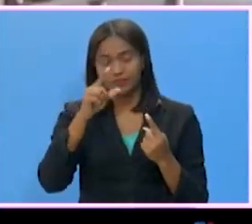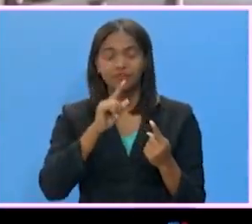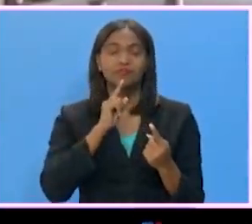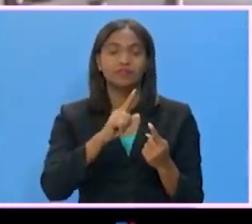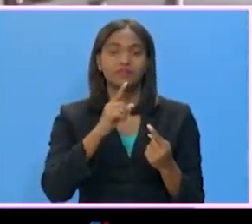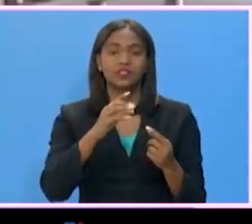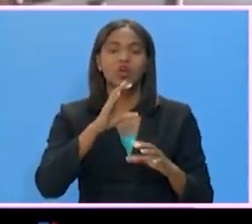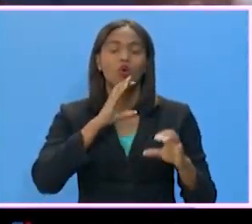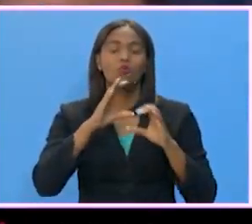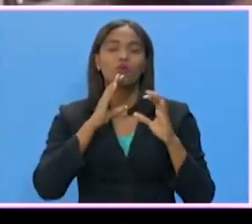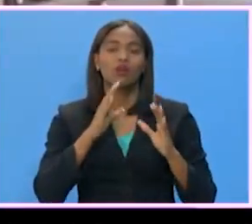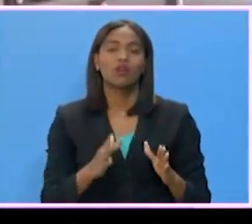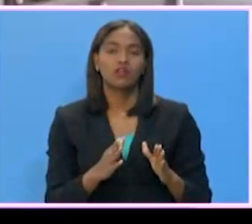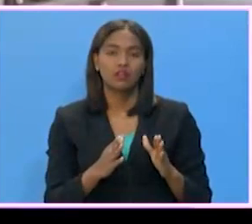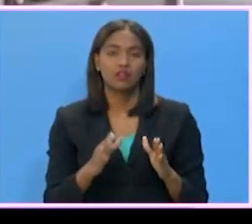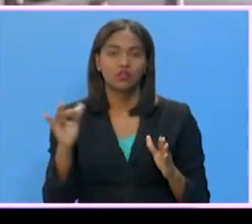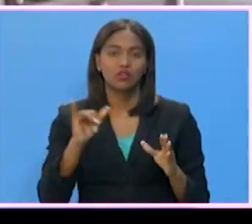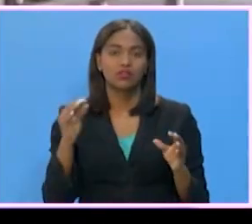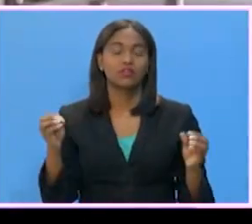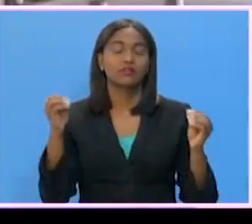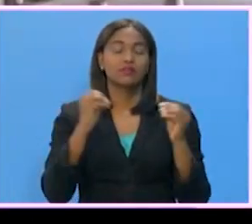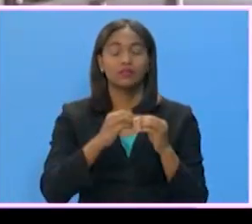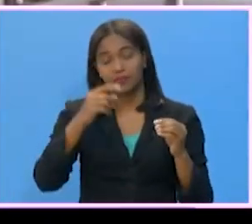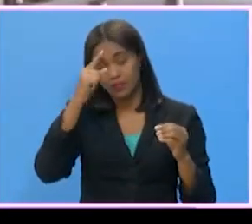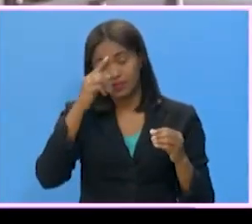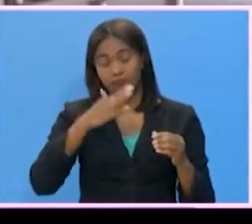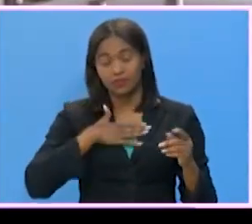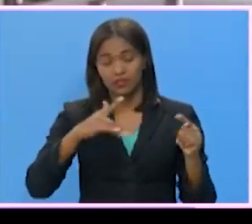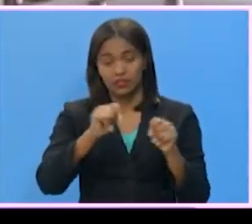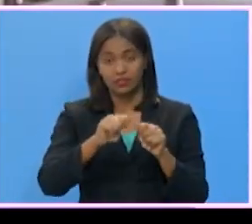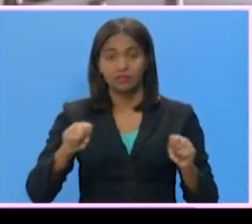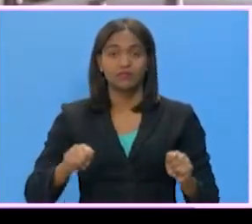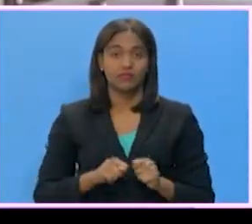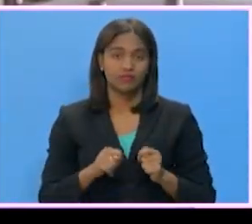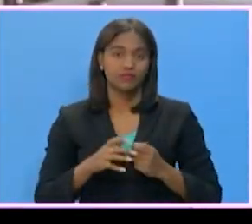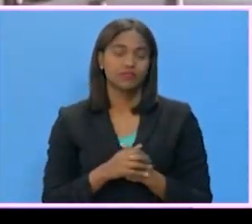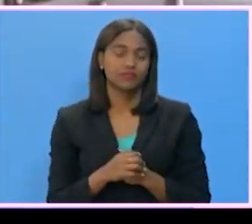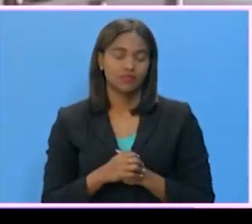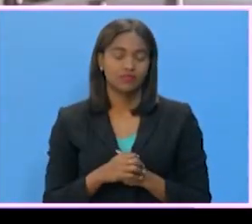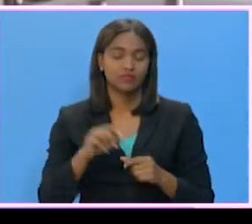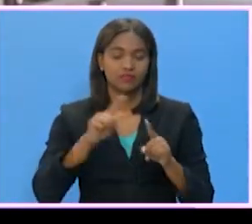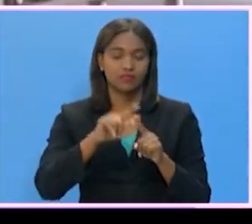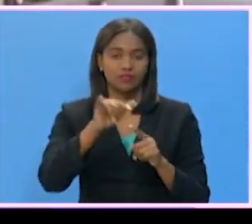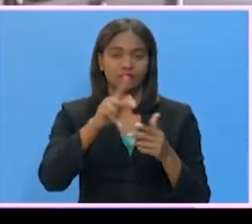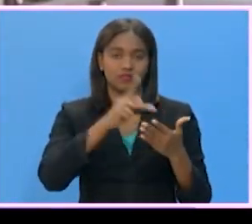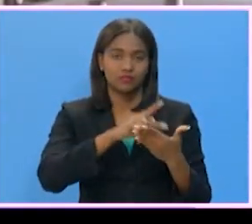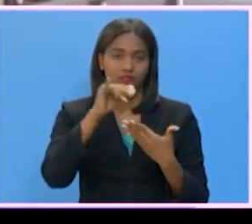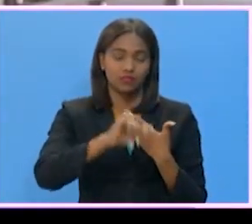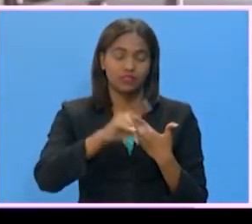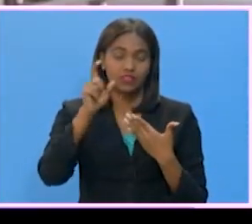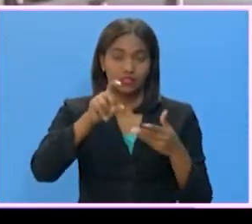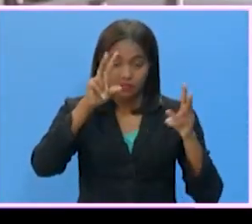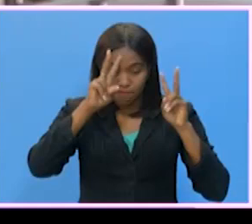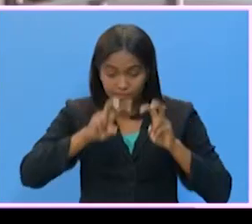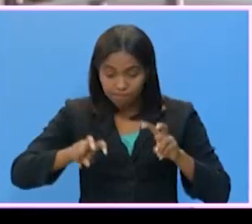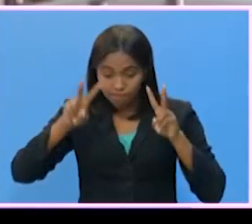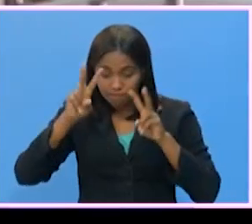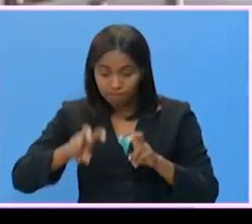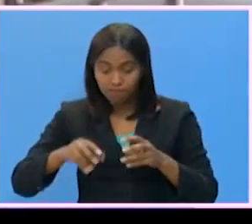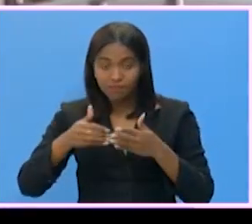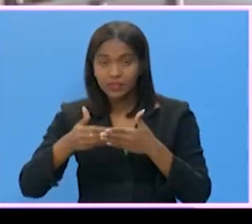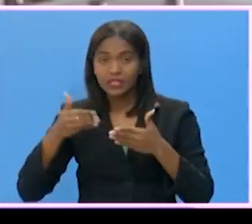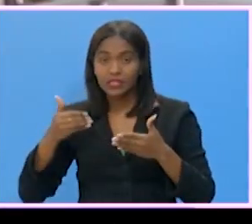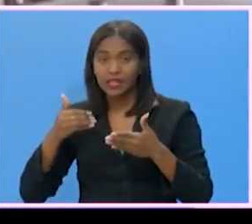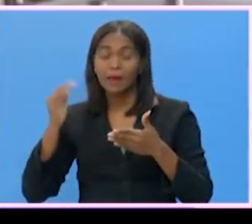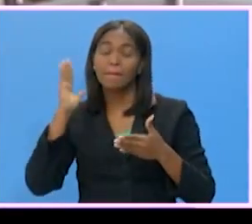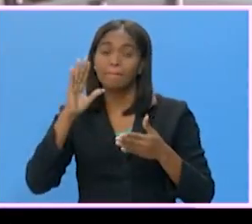con los comunicadores y mucho menos de mi territorio, de mi nación. Es un proyecto que tengo que analizarlo al destillo,